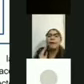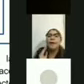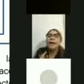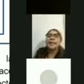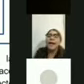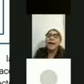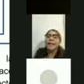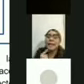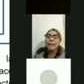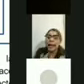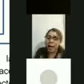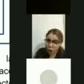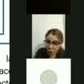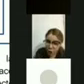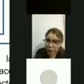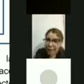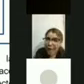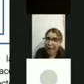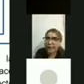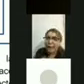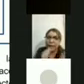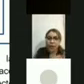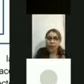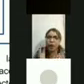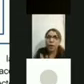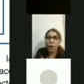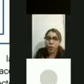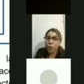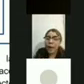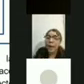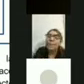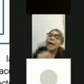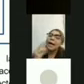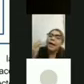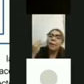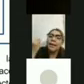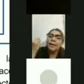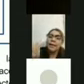hacer referencia a las interacciones entre maestro y alumno